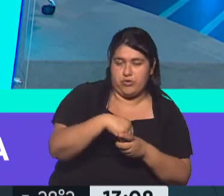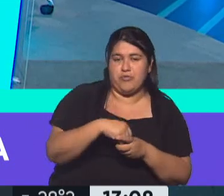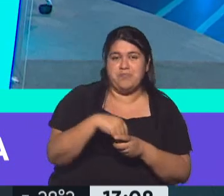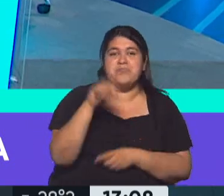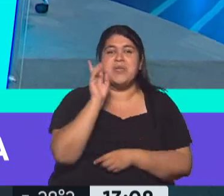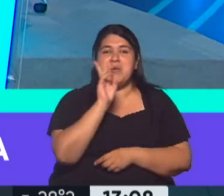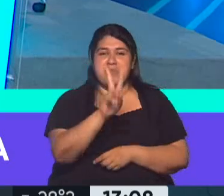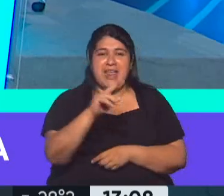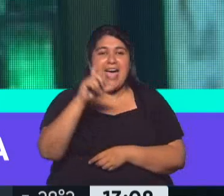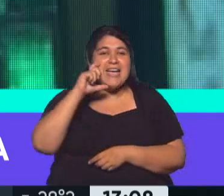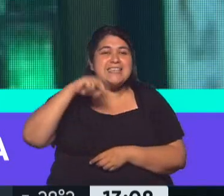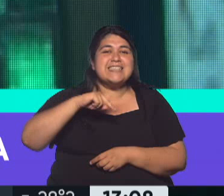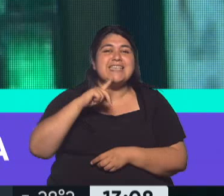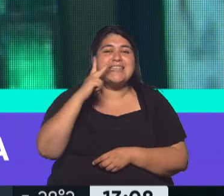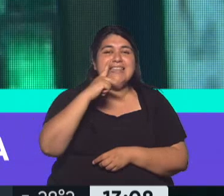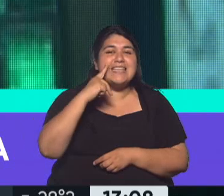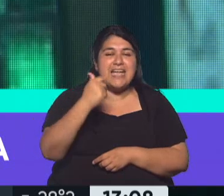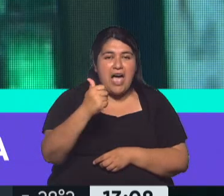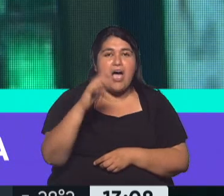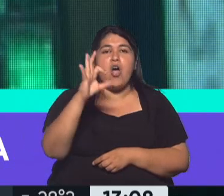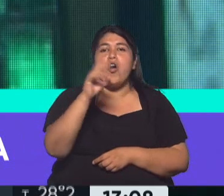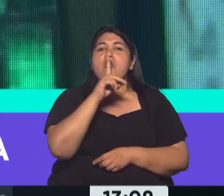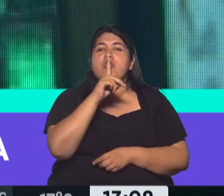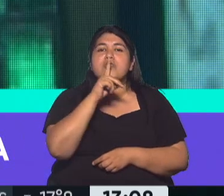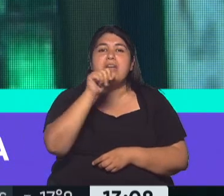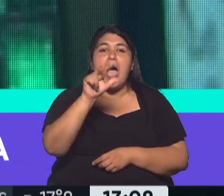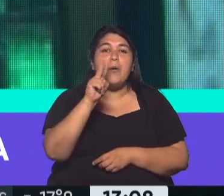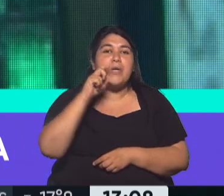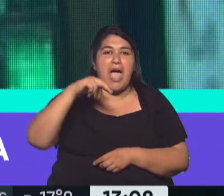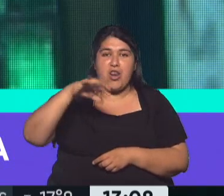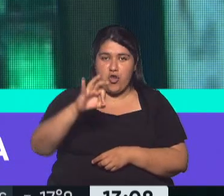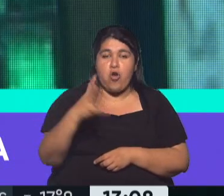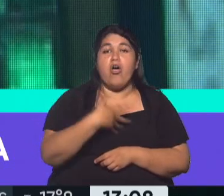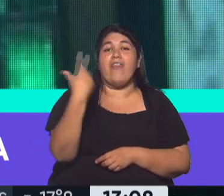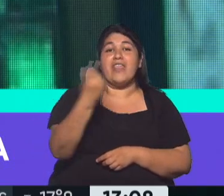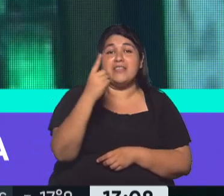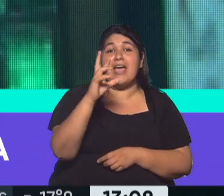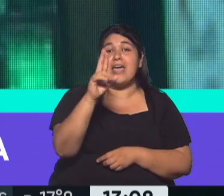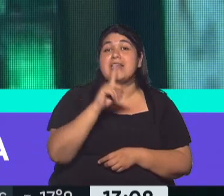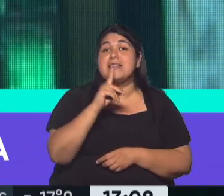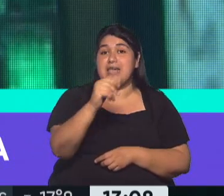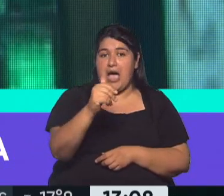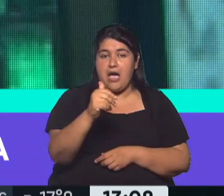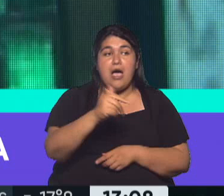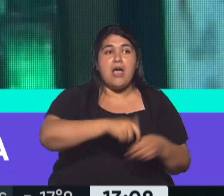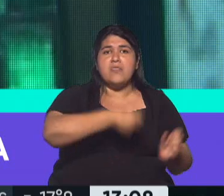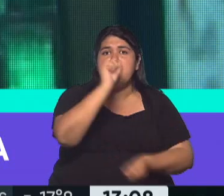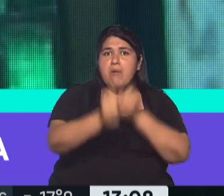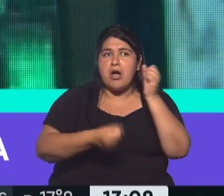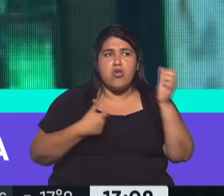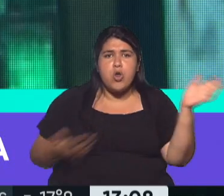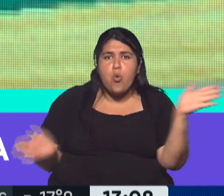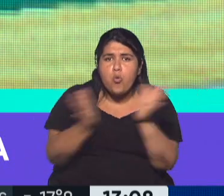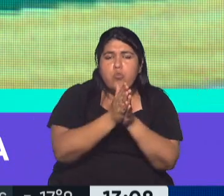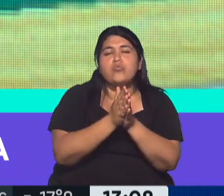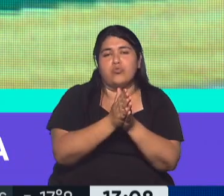escuchemos a Cintia Ottaviano, directora de RTA, quien junto con los trabajadores desarrolló este código de ética.